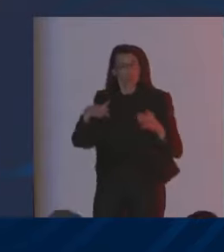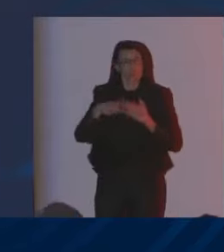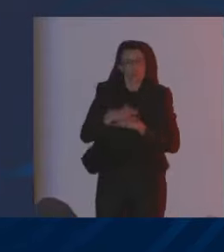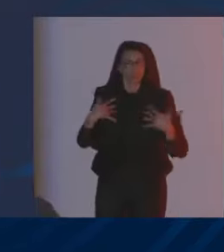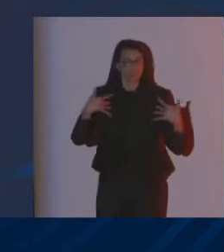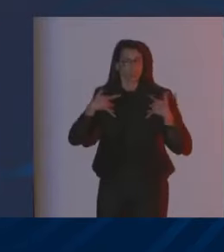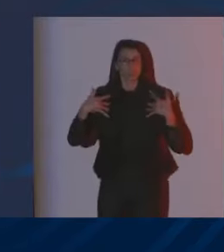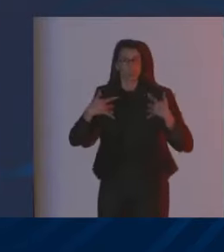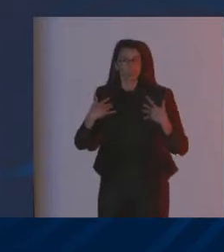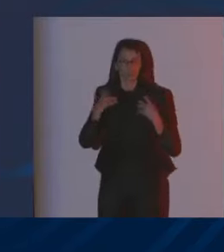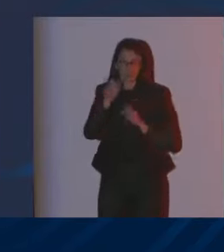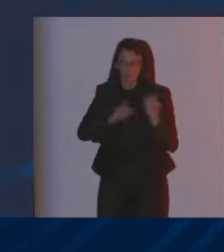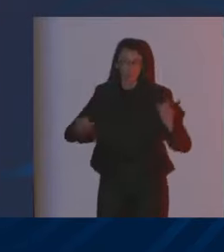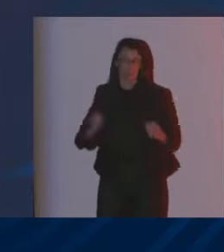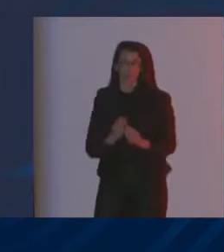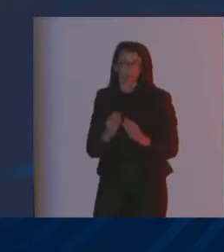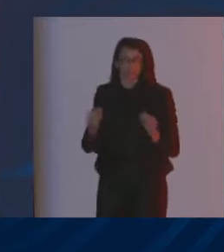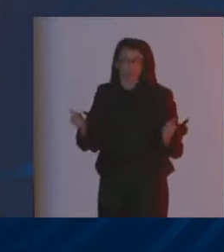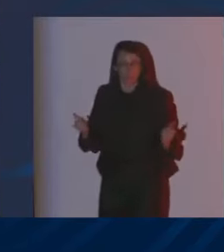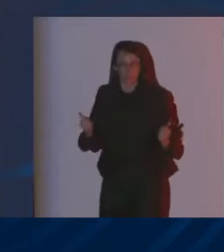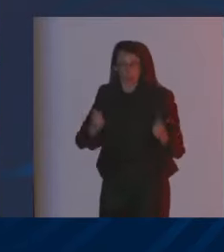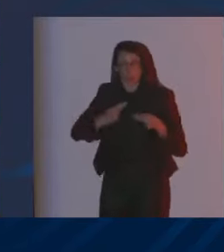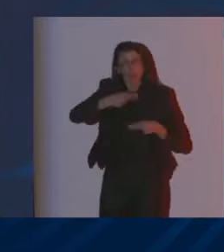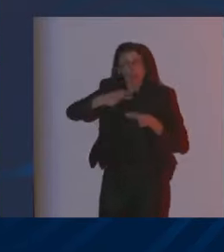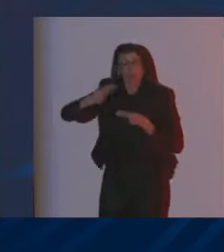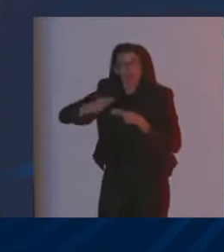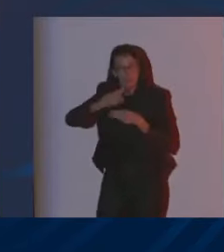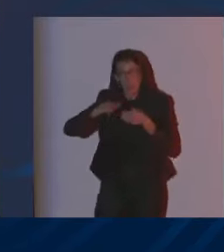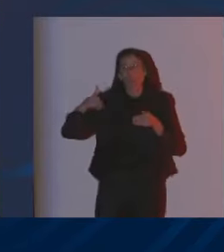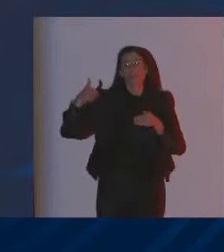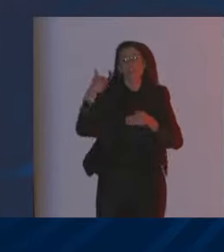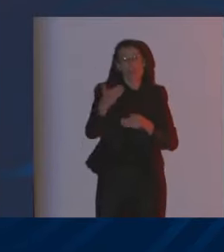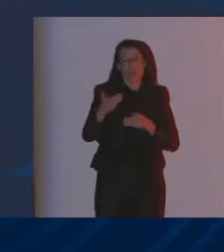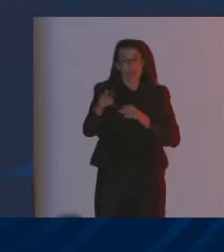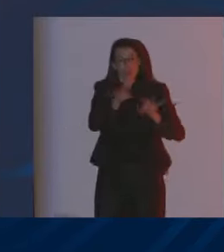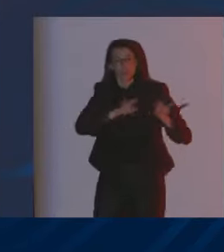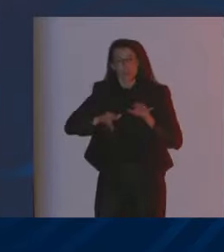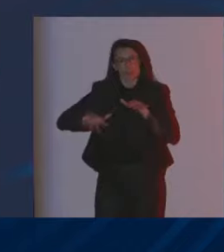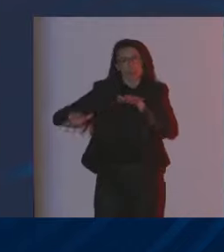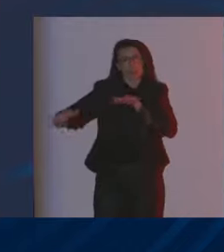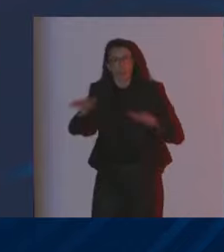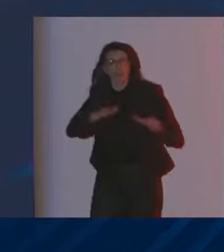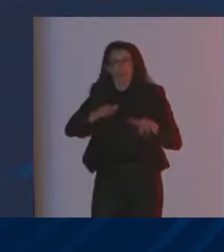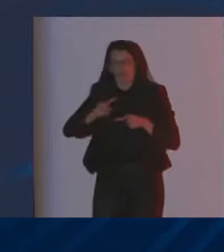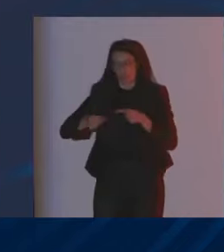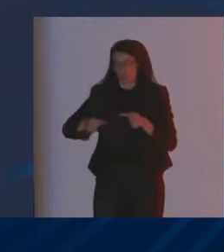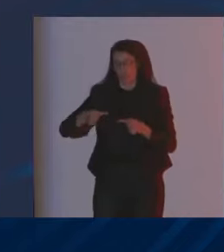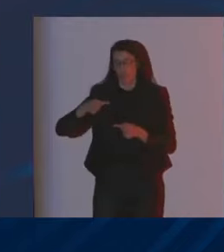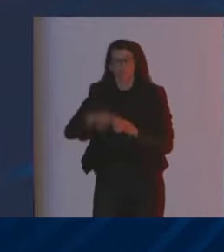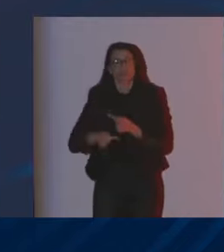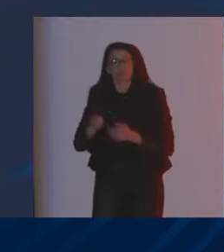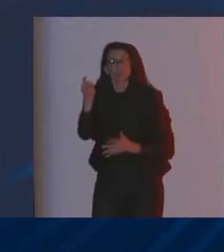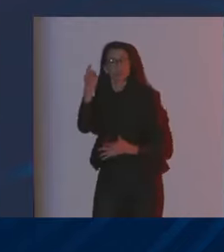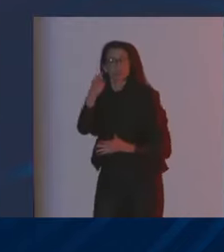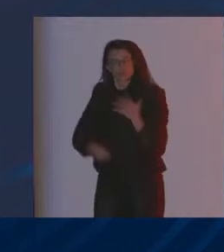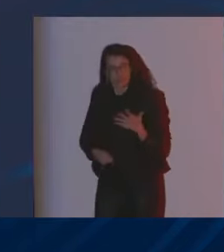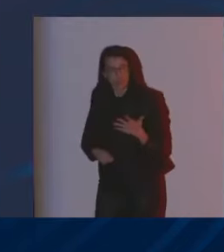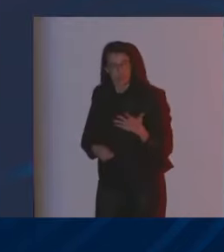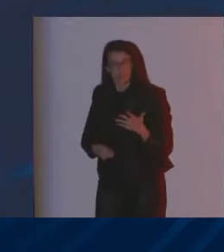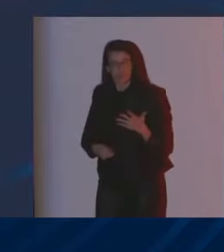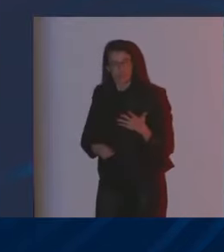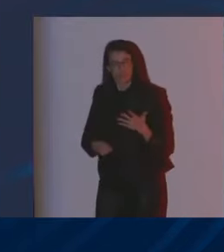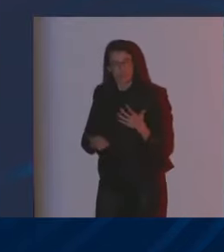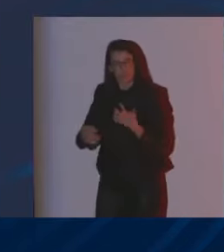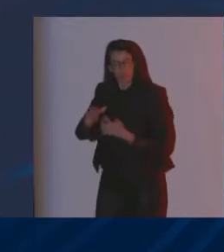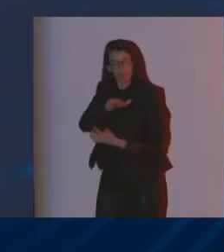humano. Fuera de nuestras fronteras, la tierra volvió a temblar con consecuencias devastadoras. Al conflicto armado en